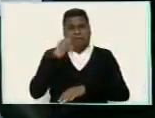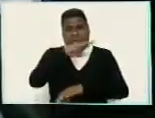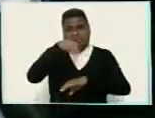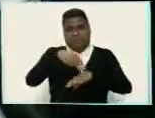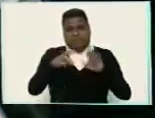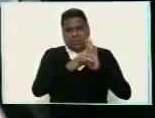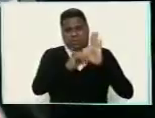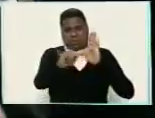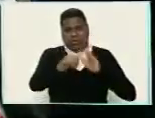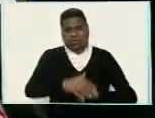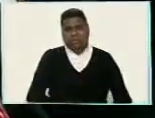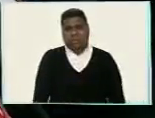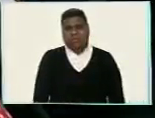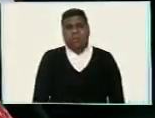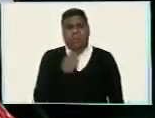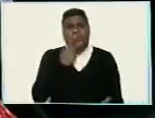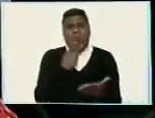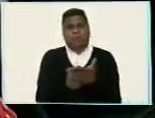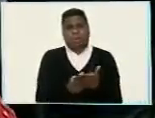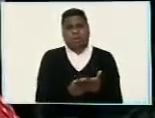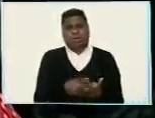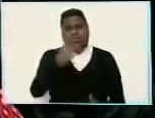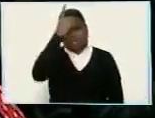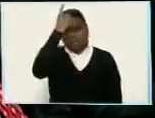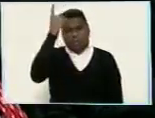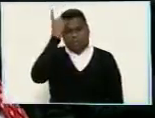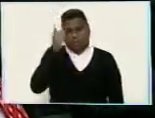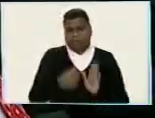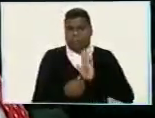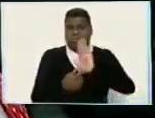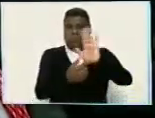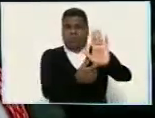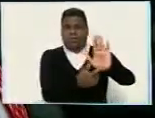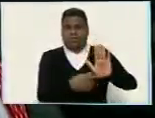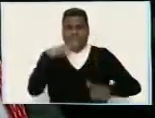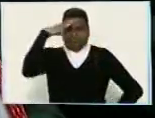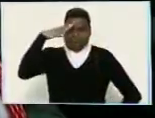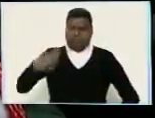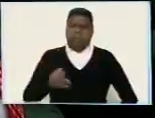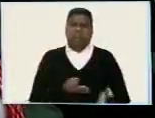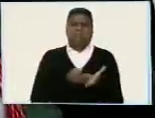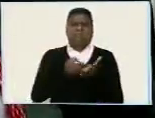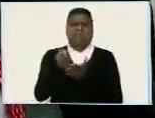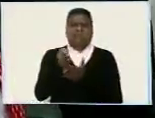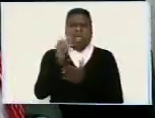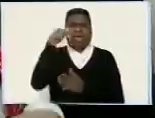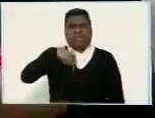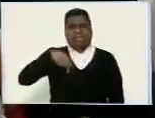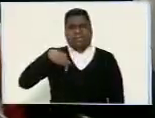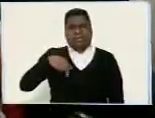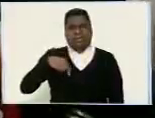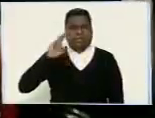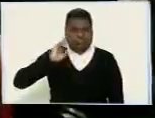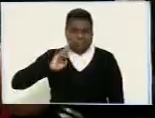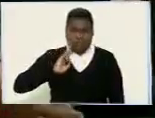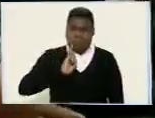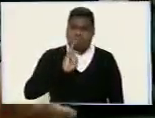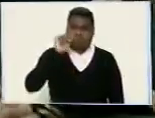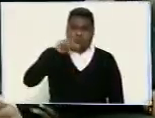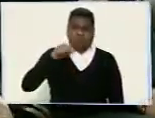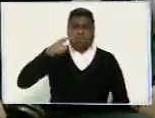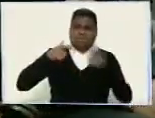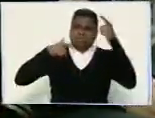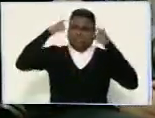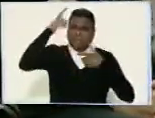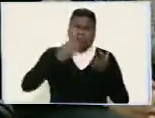Propuesta que apoyamos por cuanto Diosdado ha demostrado ser un soldado leal a la patria de Simón Bolívar y